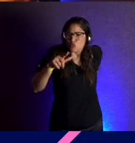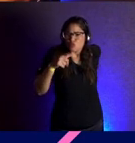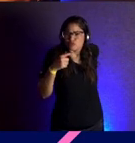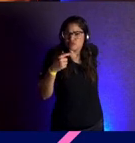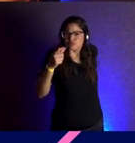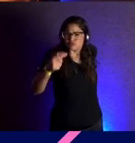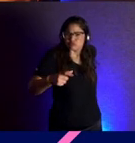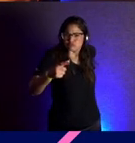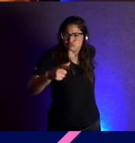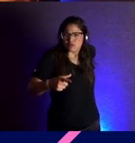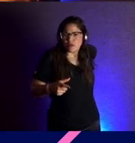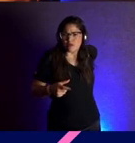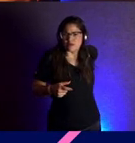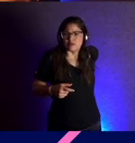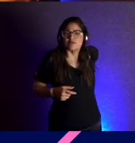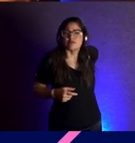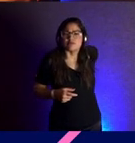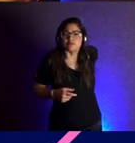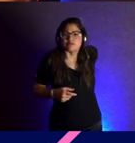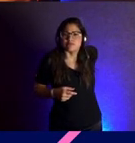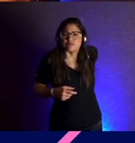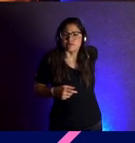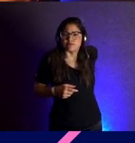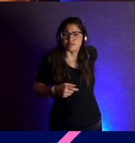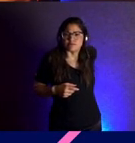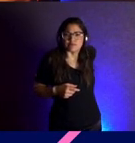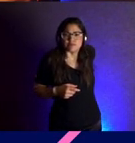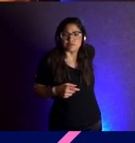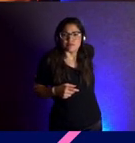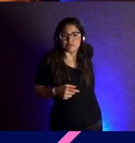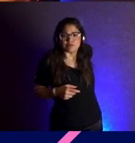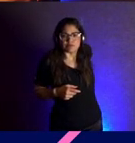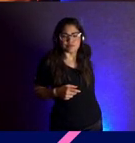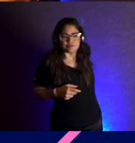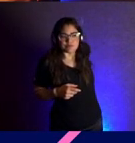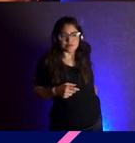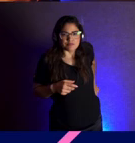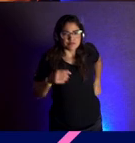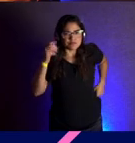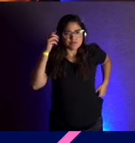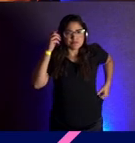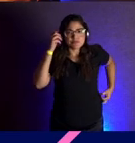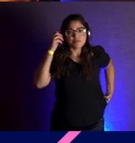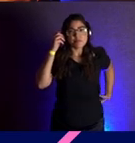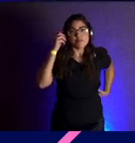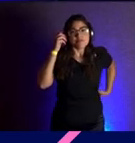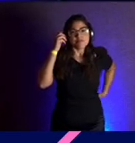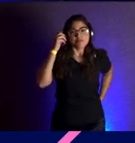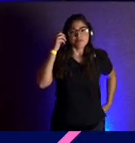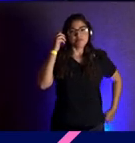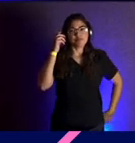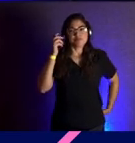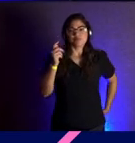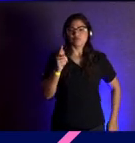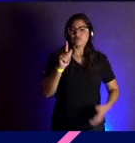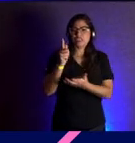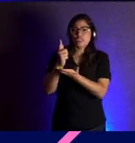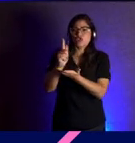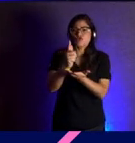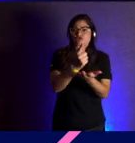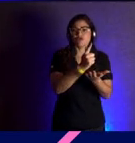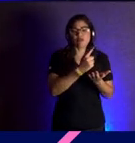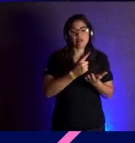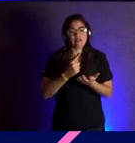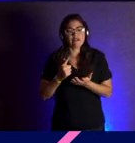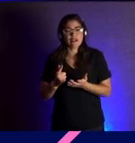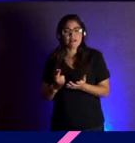vialidad, es decir, carreteras, centros poblados y orografías. Y lo analizamos todo en un sistema de información geográfica, QGIS,